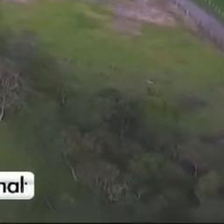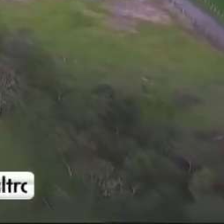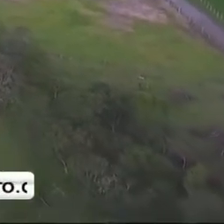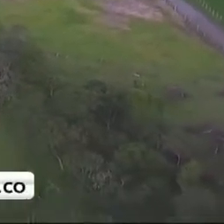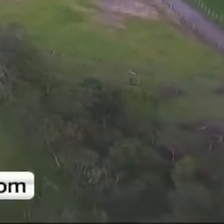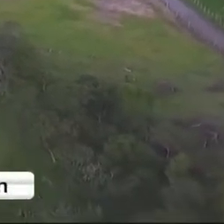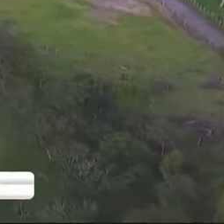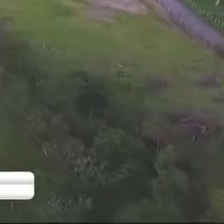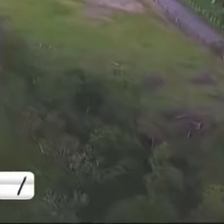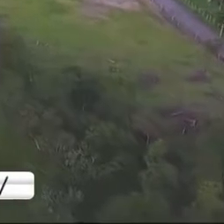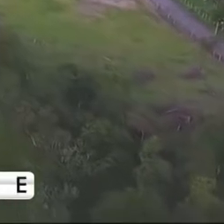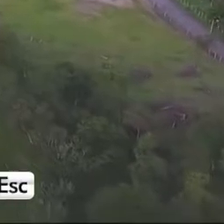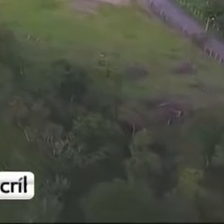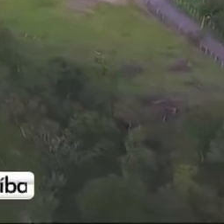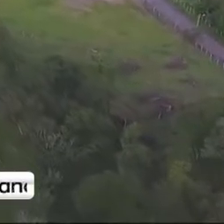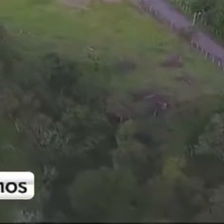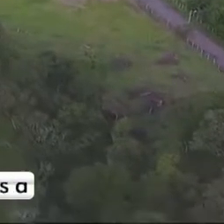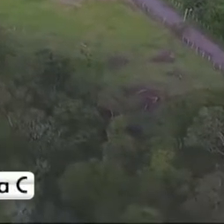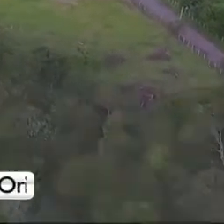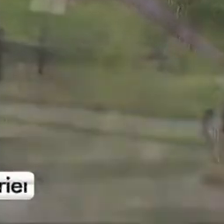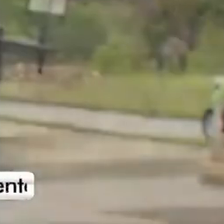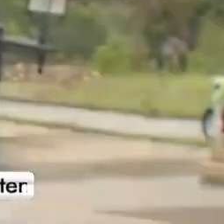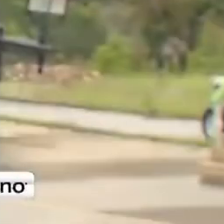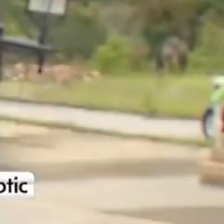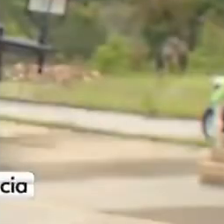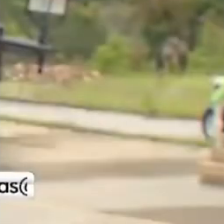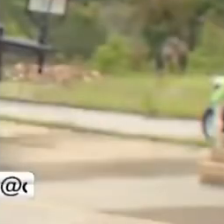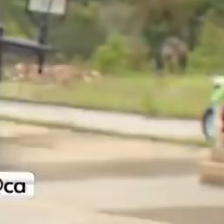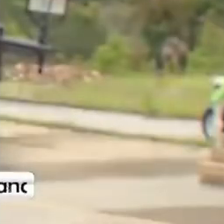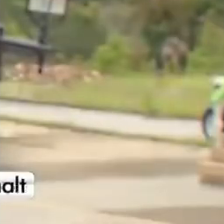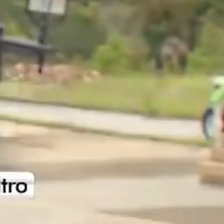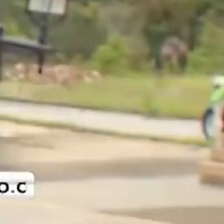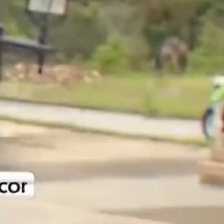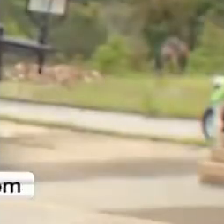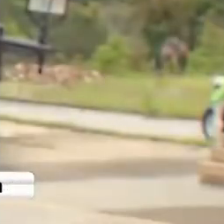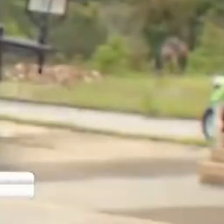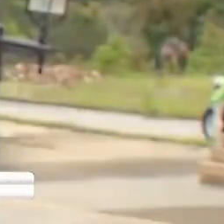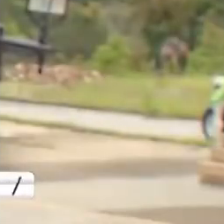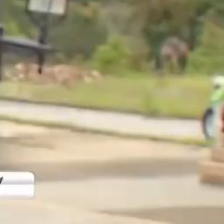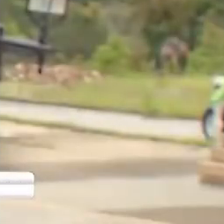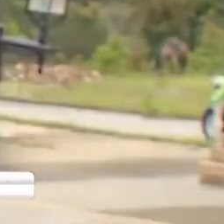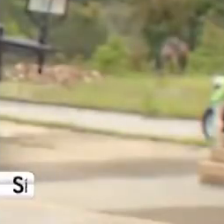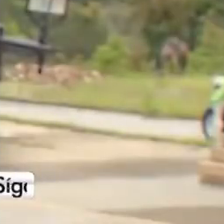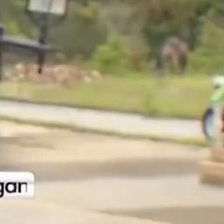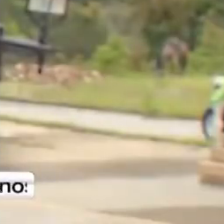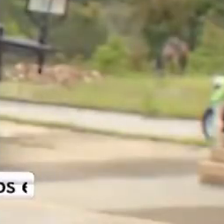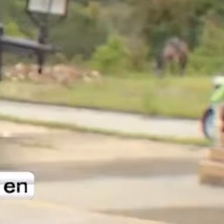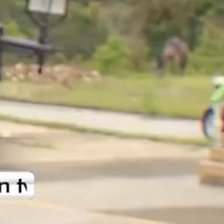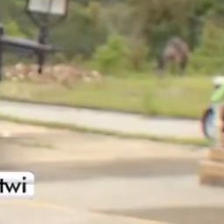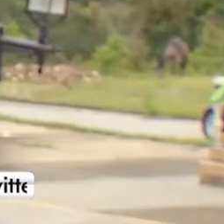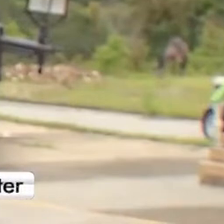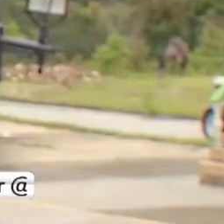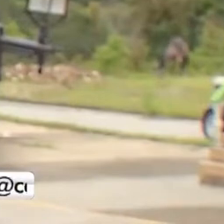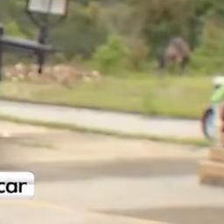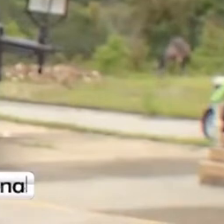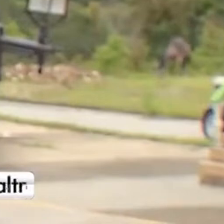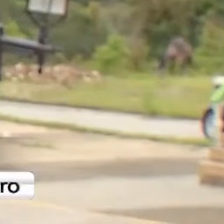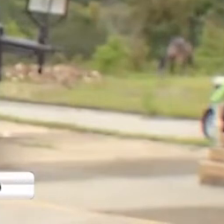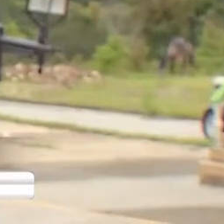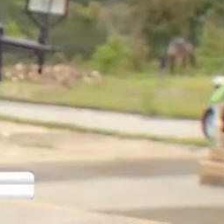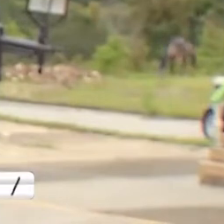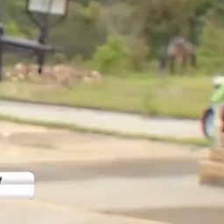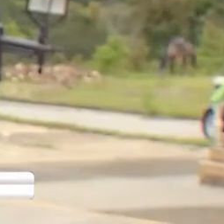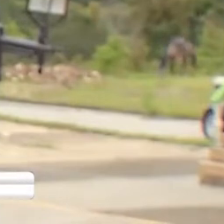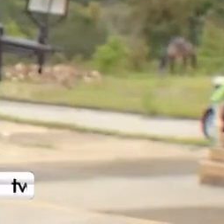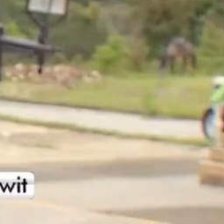Bienvenidos a Oriente Noticias, su mejor opción en información. Hoy, edición especial desde Jesús María, al sur del departamento de Santander y hace